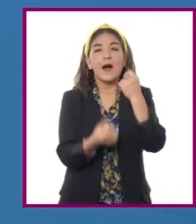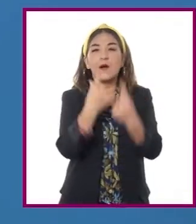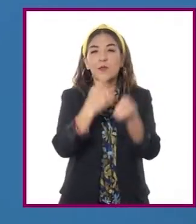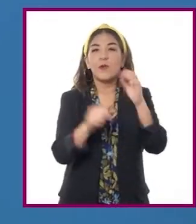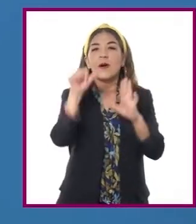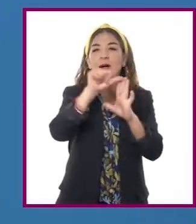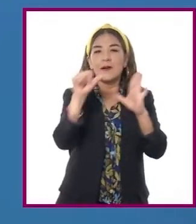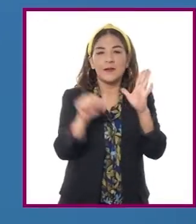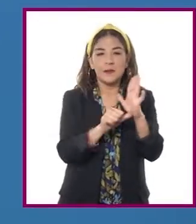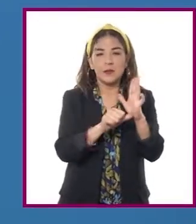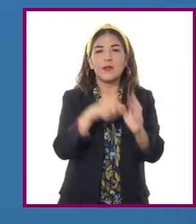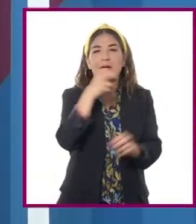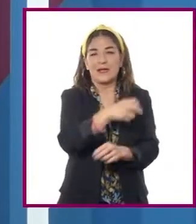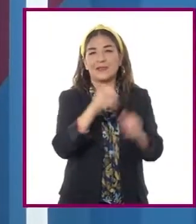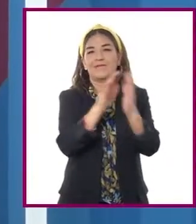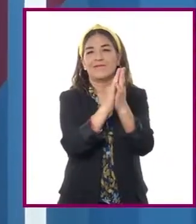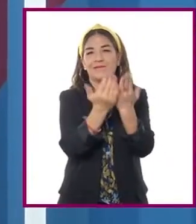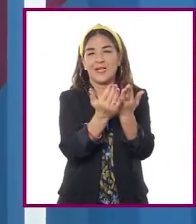artículos en dicho documento.